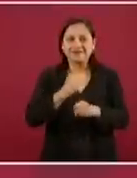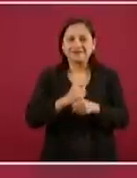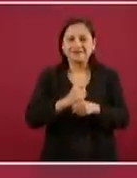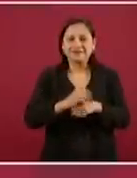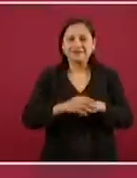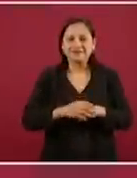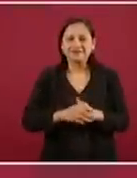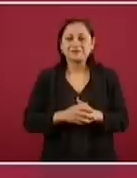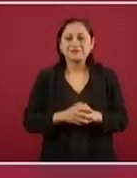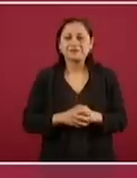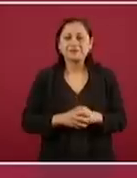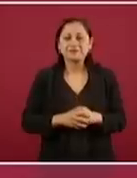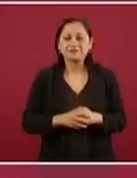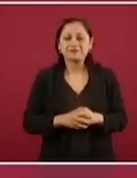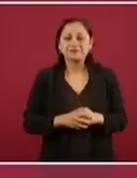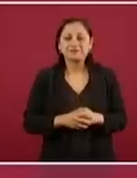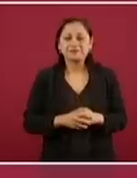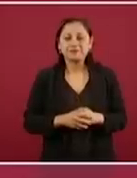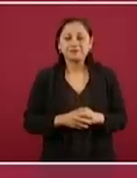Sí,